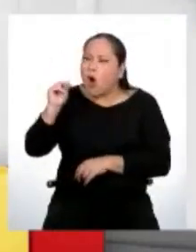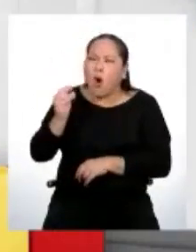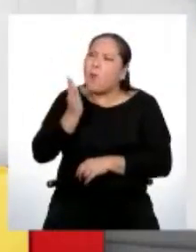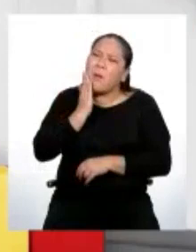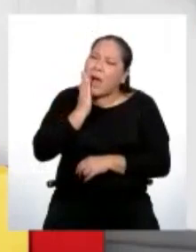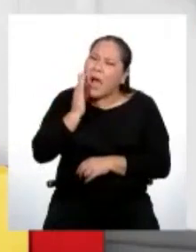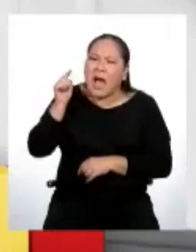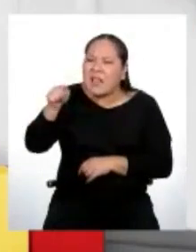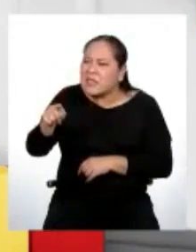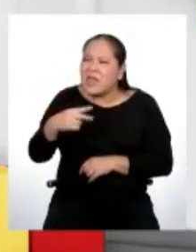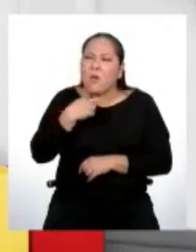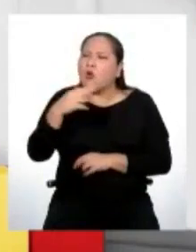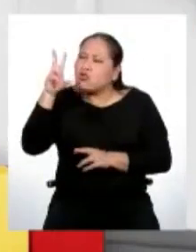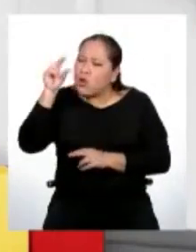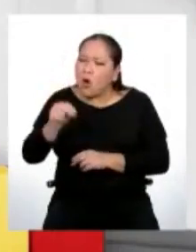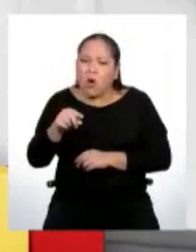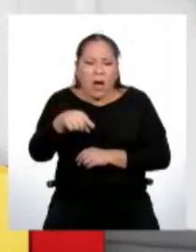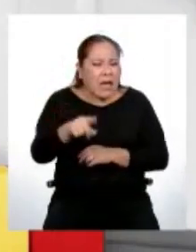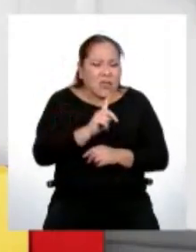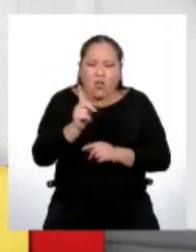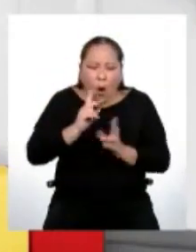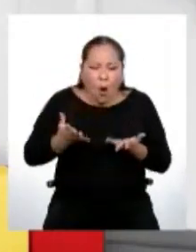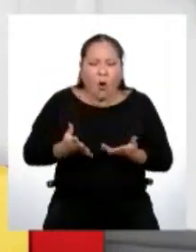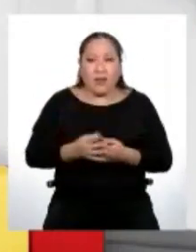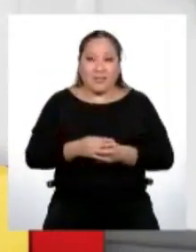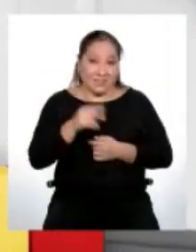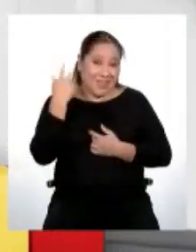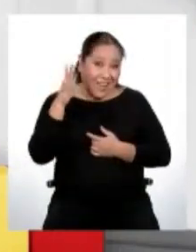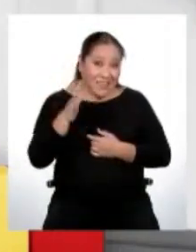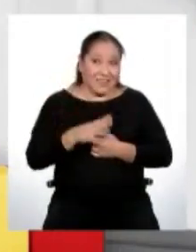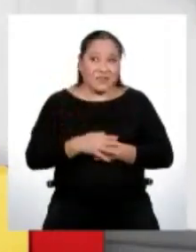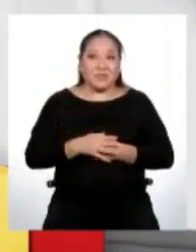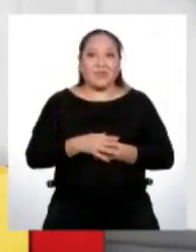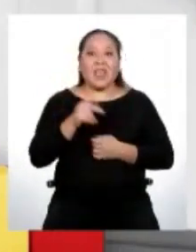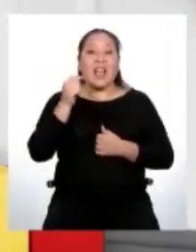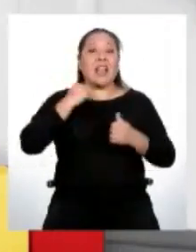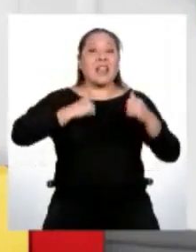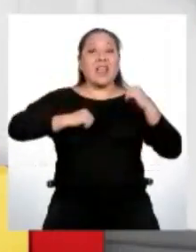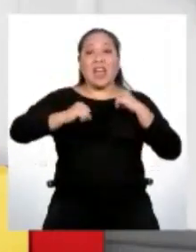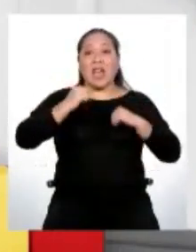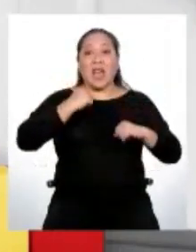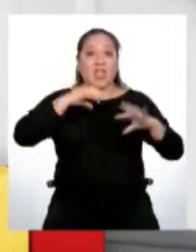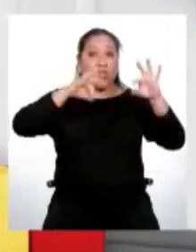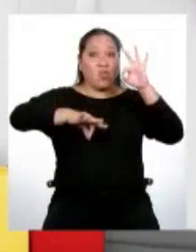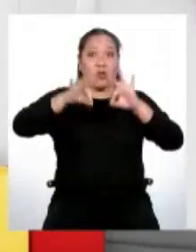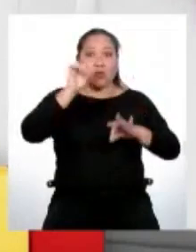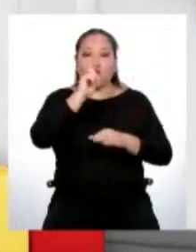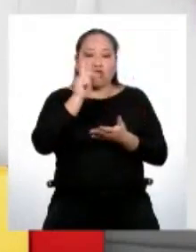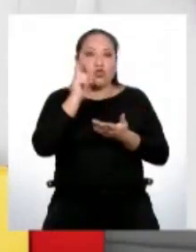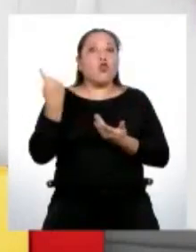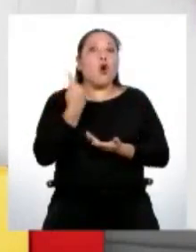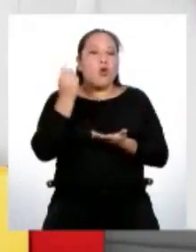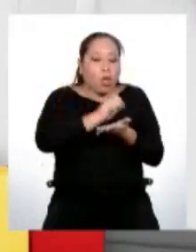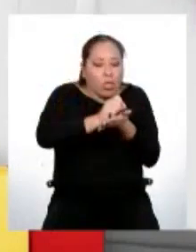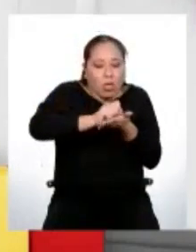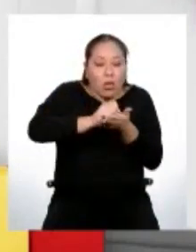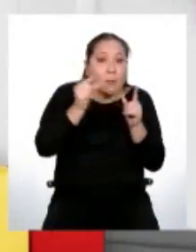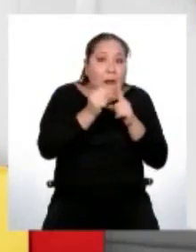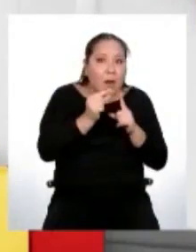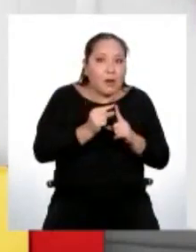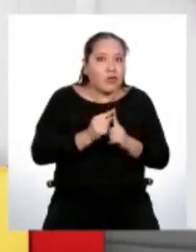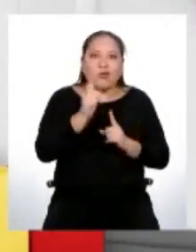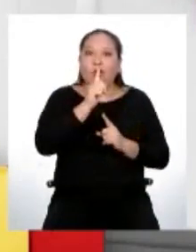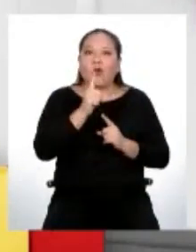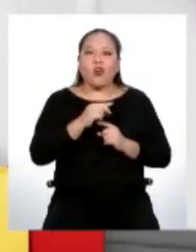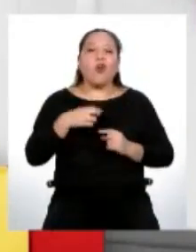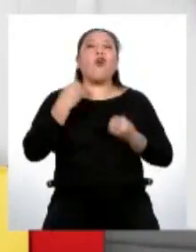dilo así, o hermanito, no, es asá. El teatro no es solo texto, sino también interpretación y